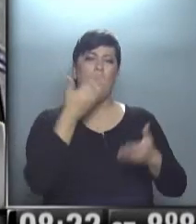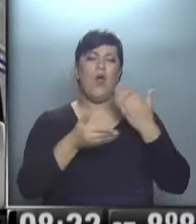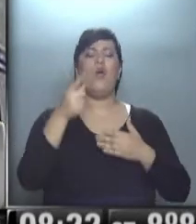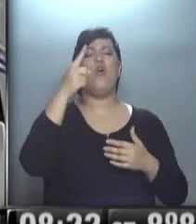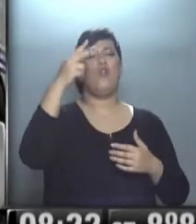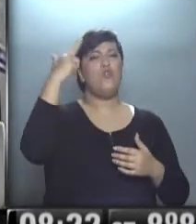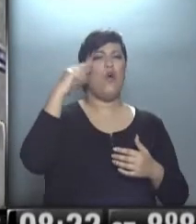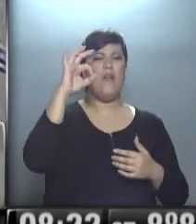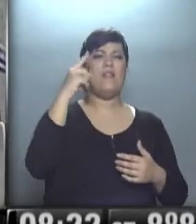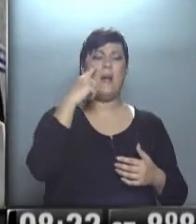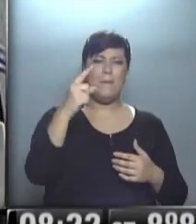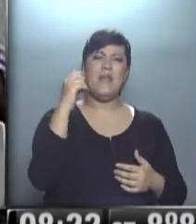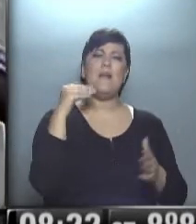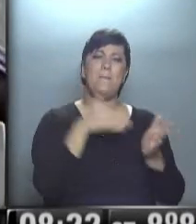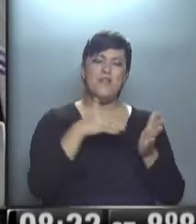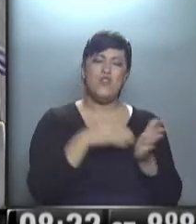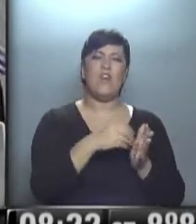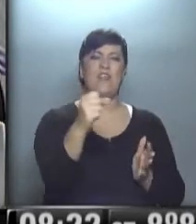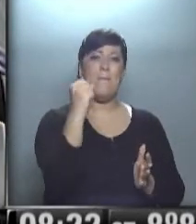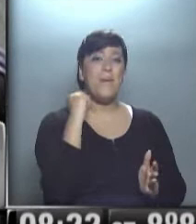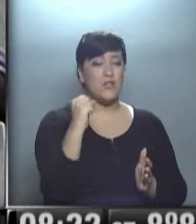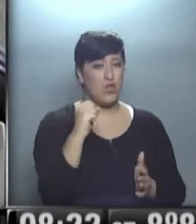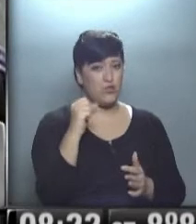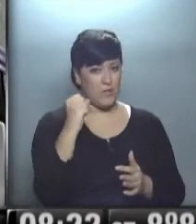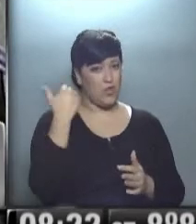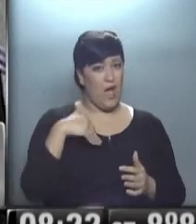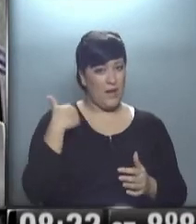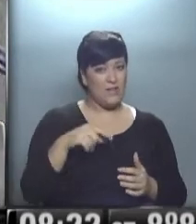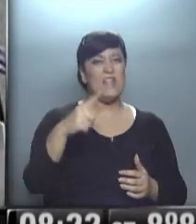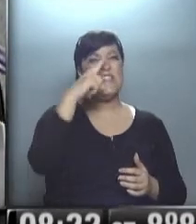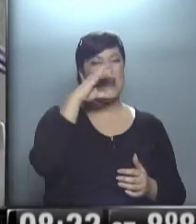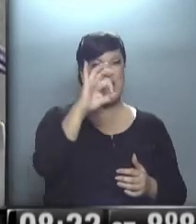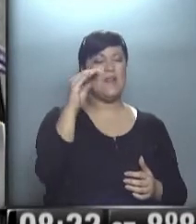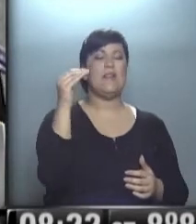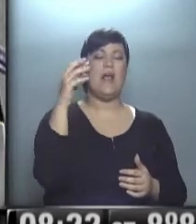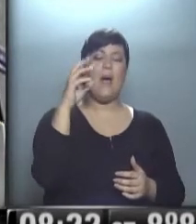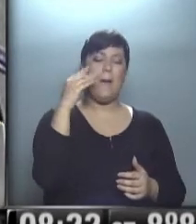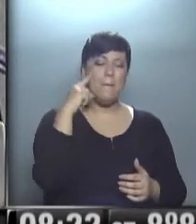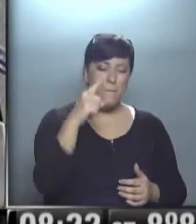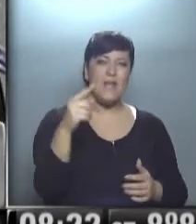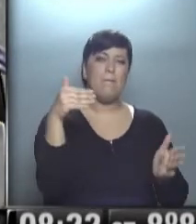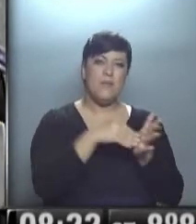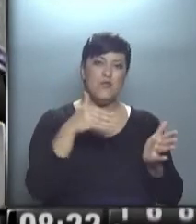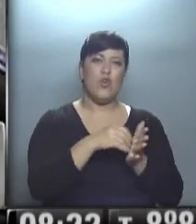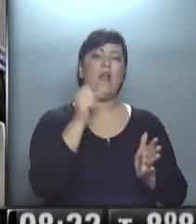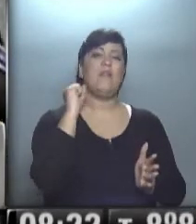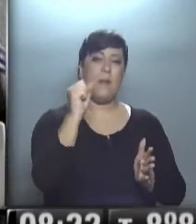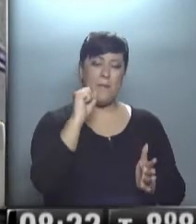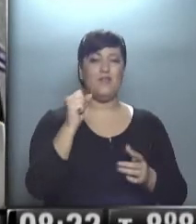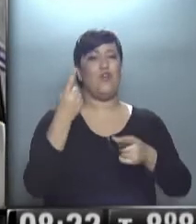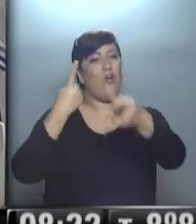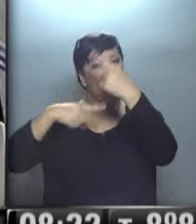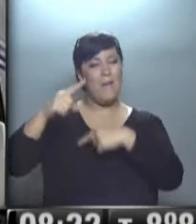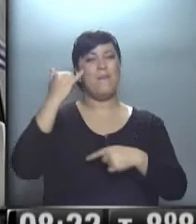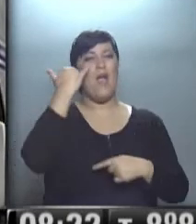de pesos en pesos argentinos 70 mil millones de pesos en yuanes esto